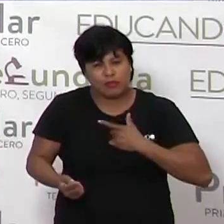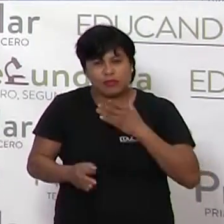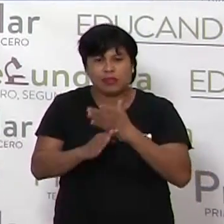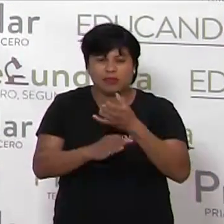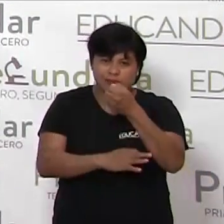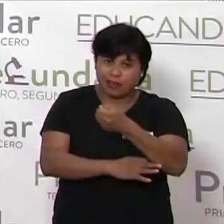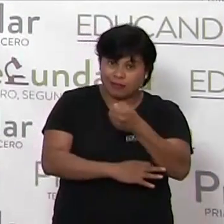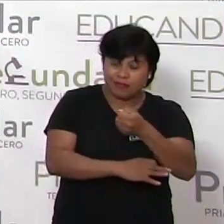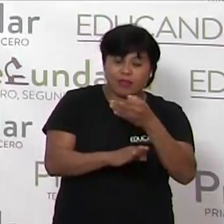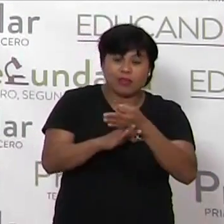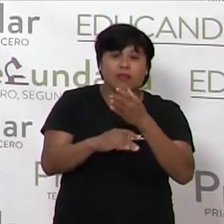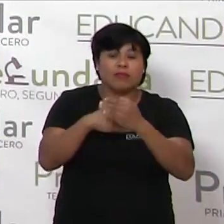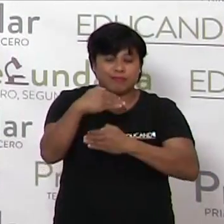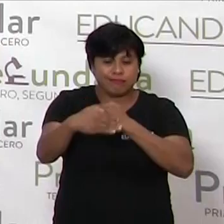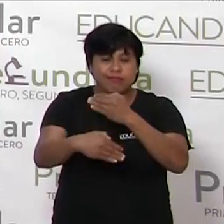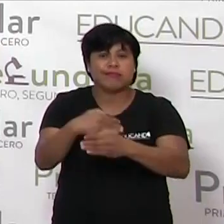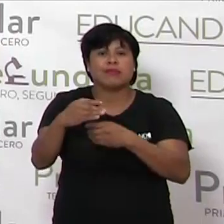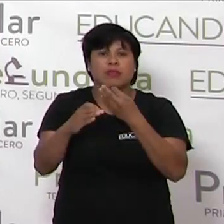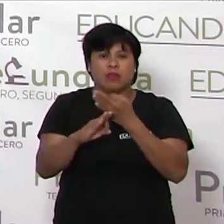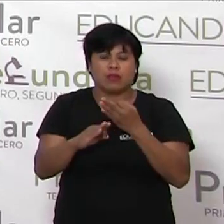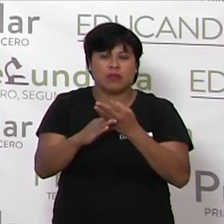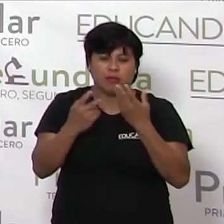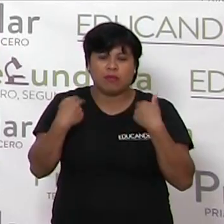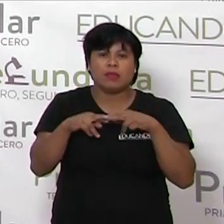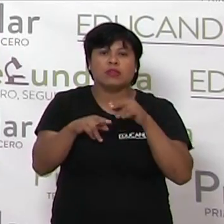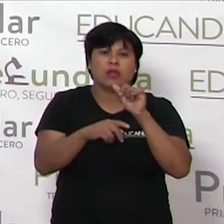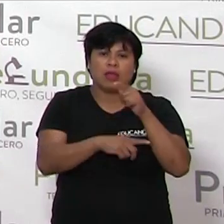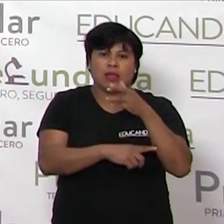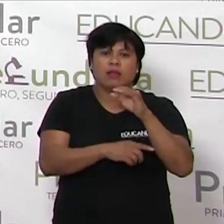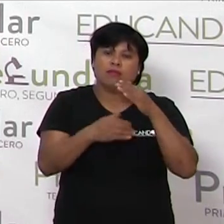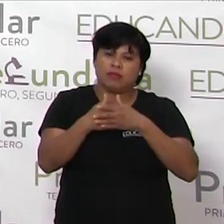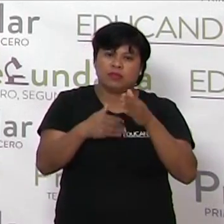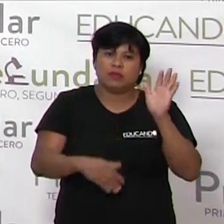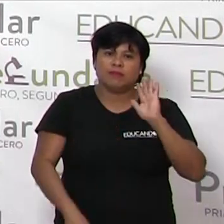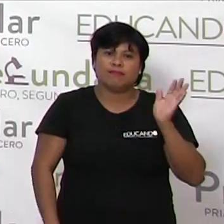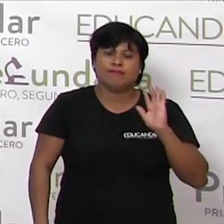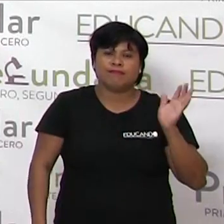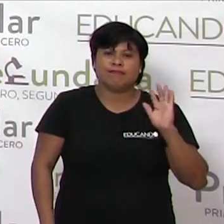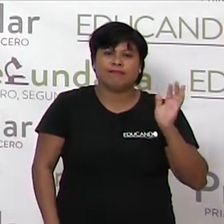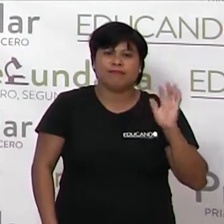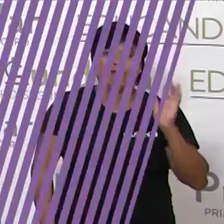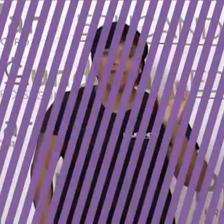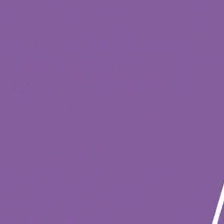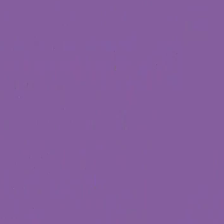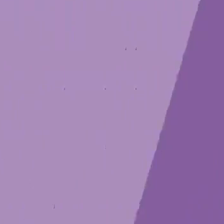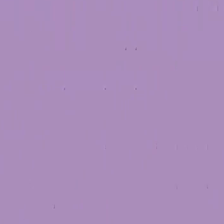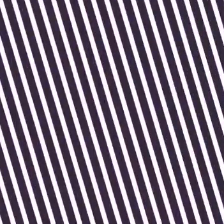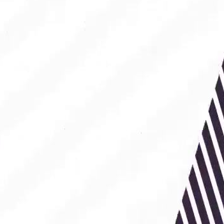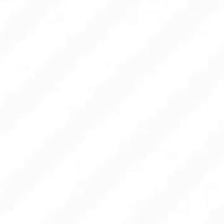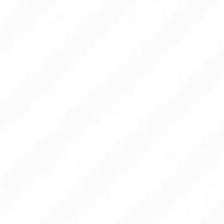me dio gusto saludarlos y desarrollar esta sesión con ustedes. Soy el profesor Ángel Fernando. Hasta la próxima.